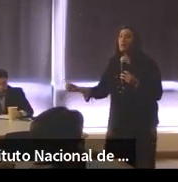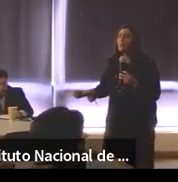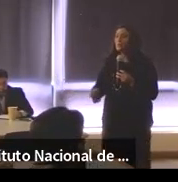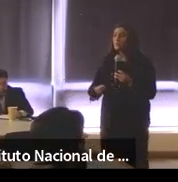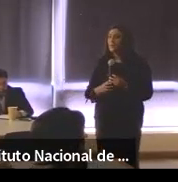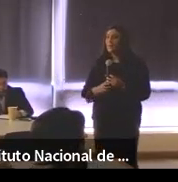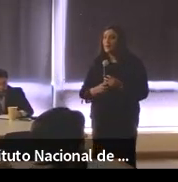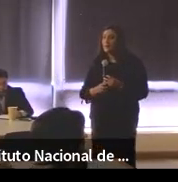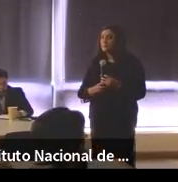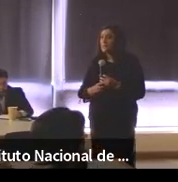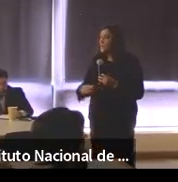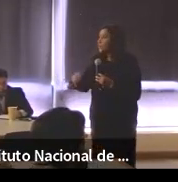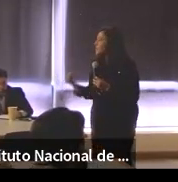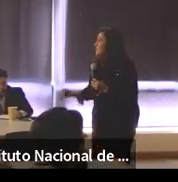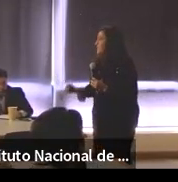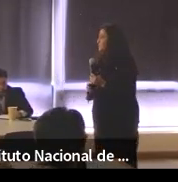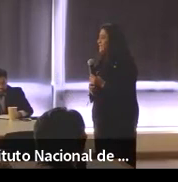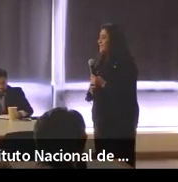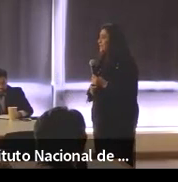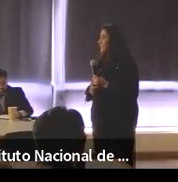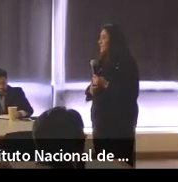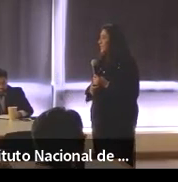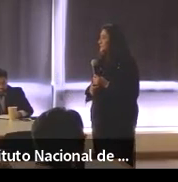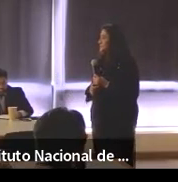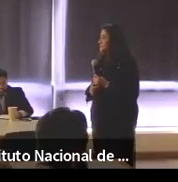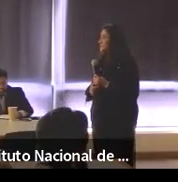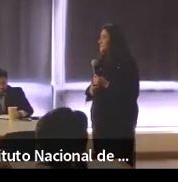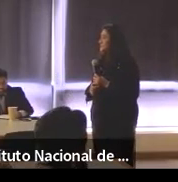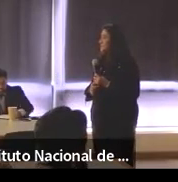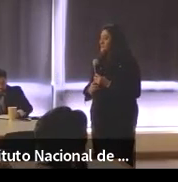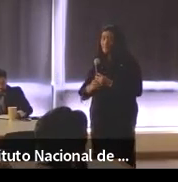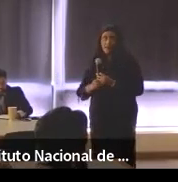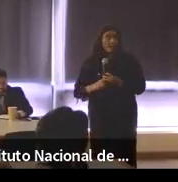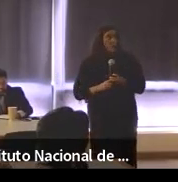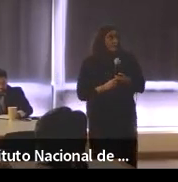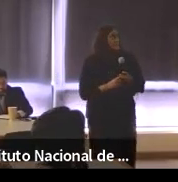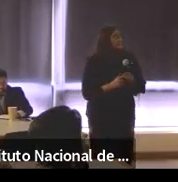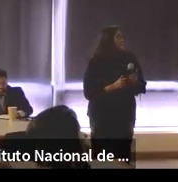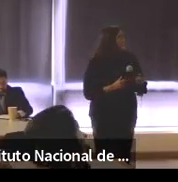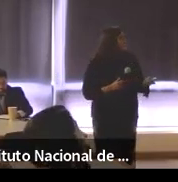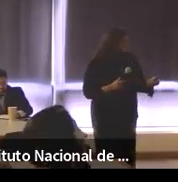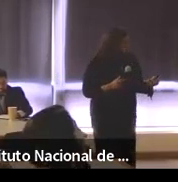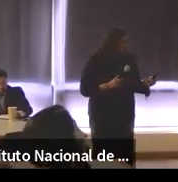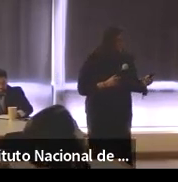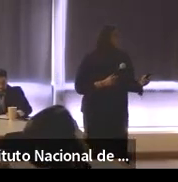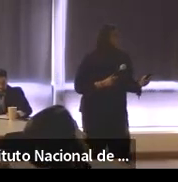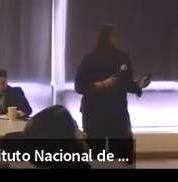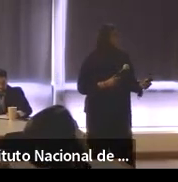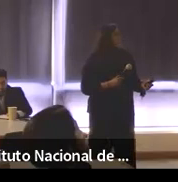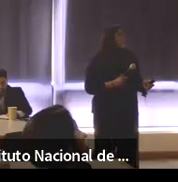el cumplimiento del trabajo el cumplimiento de la labor diaria luego entonces